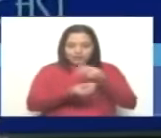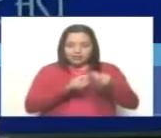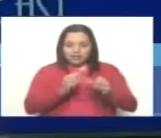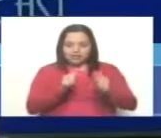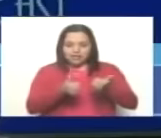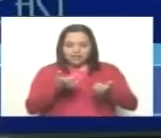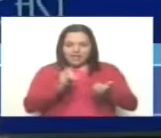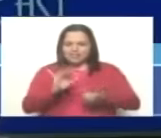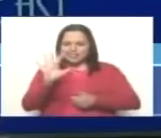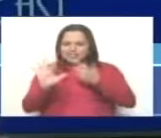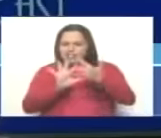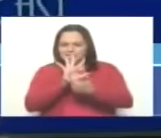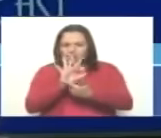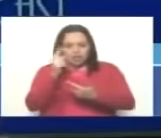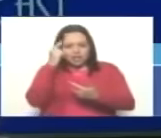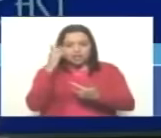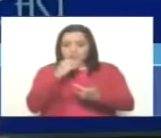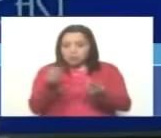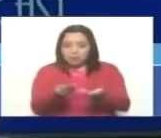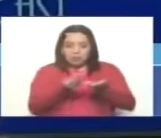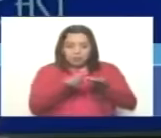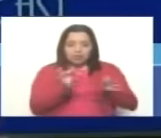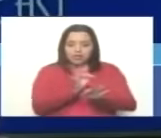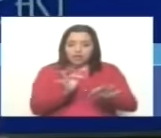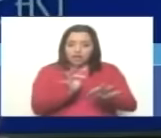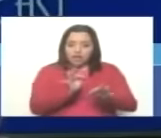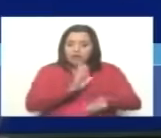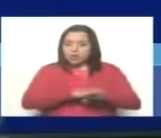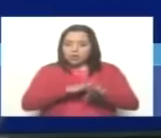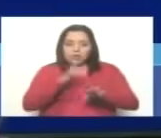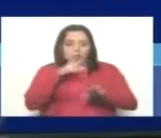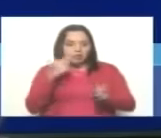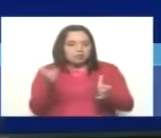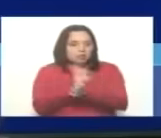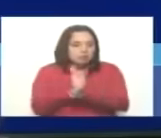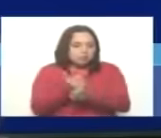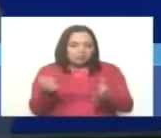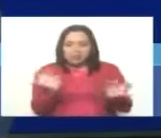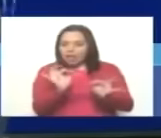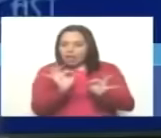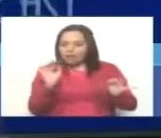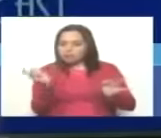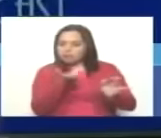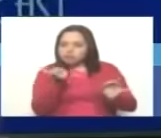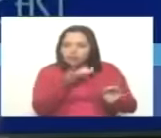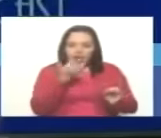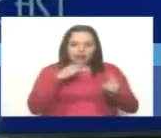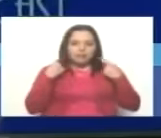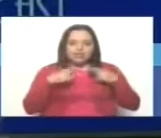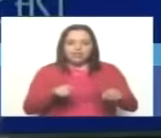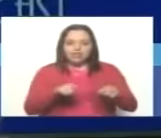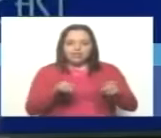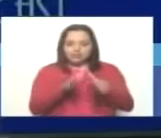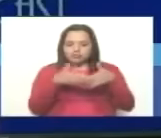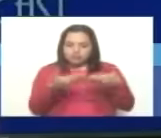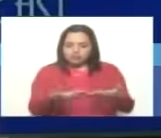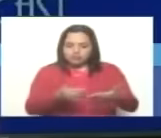duramos 5 días sin tener el expediente en la mano, 6 días, porque no se encontraba. Estaba como perdido el expediente.